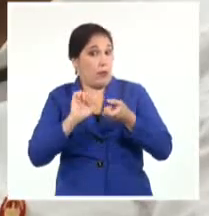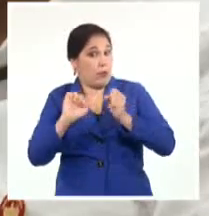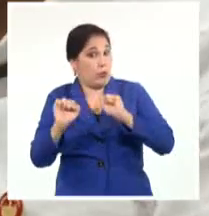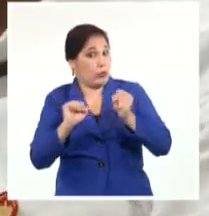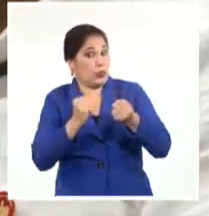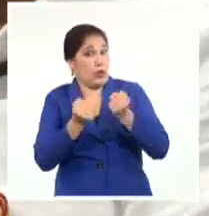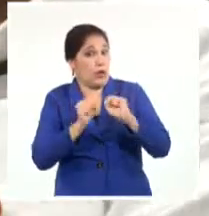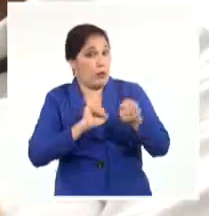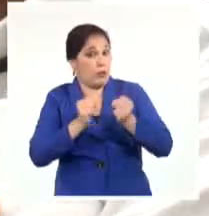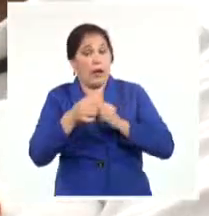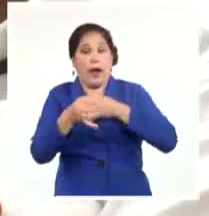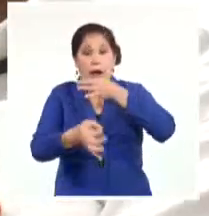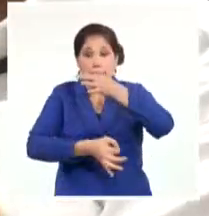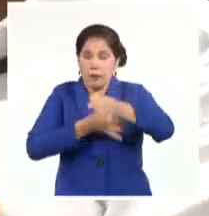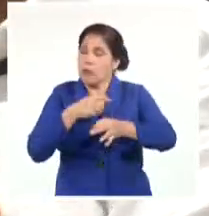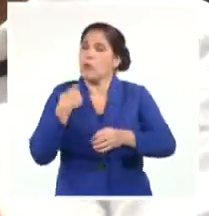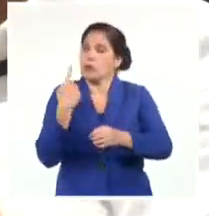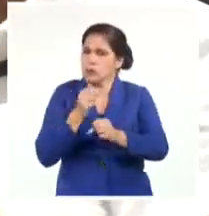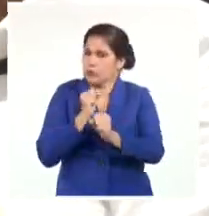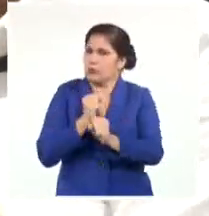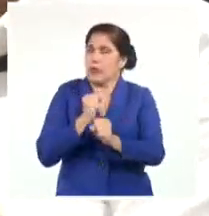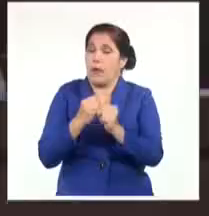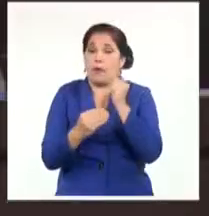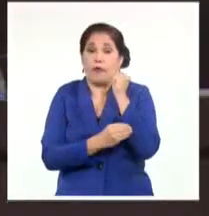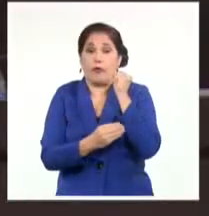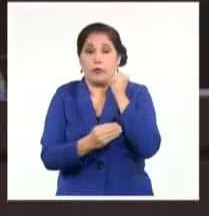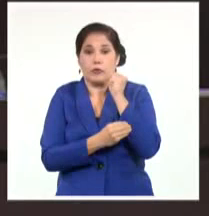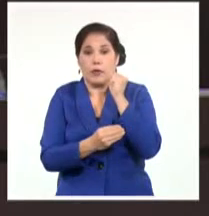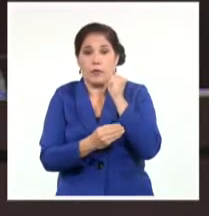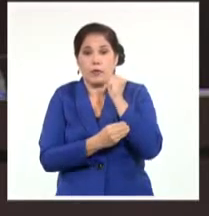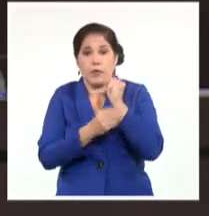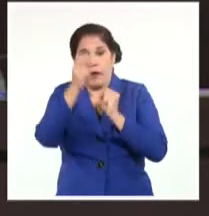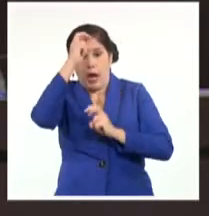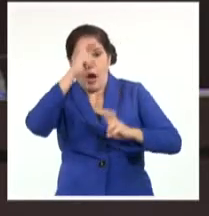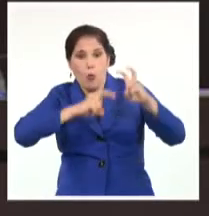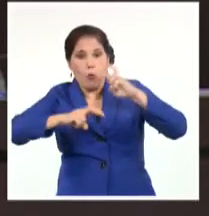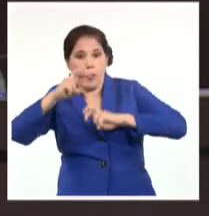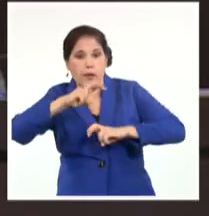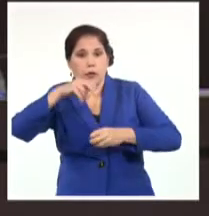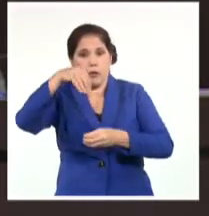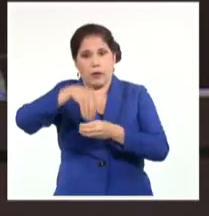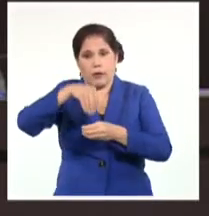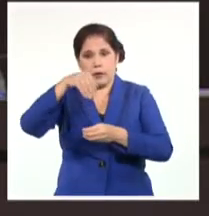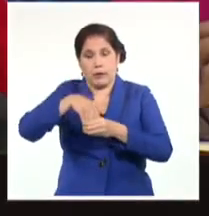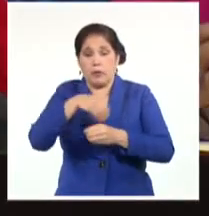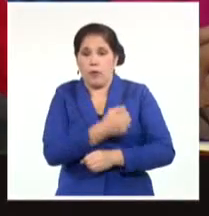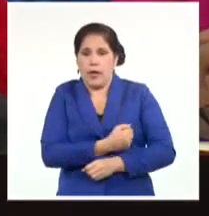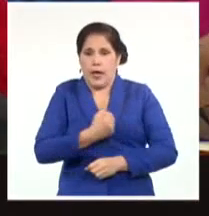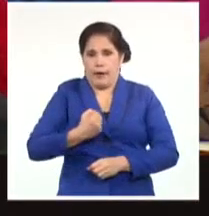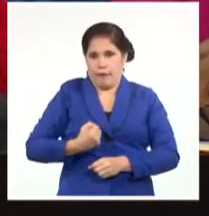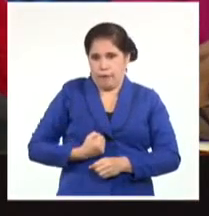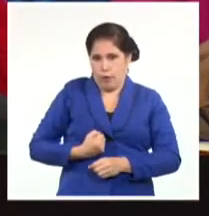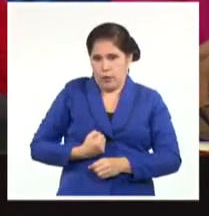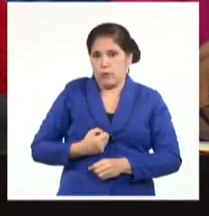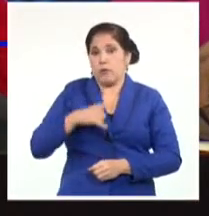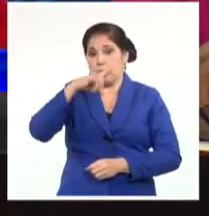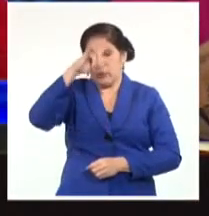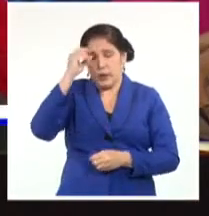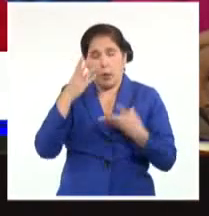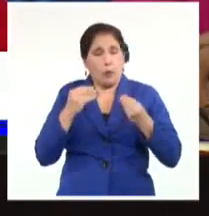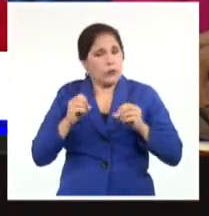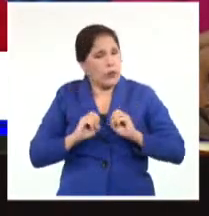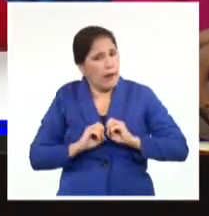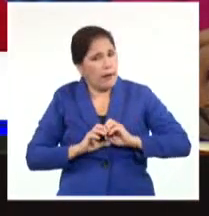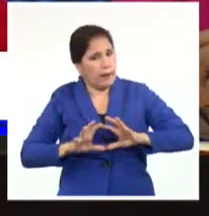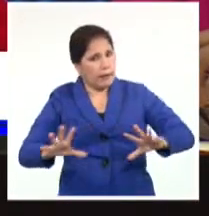Bejerano, afirmó que se ha trabajado en fortalecer el papel del auditor interno. Hay mucho esfuerzo, como usted lo dijo, hay mucha entrega,